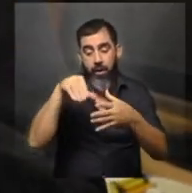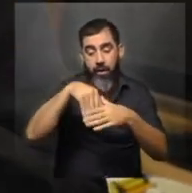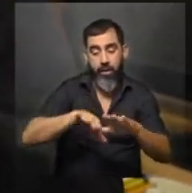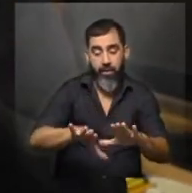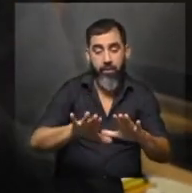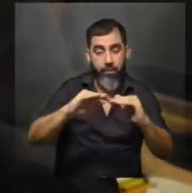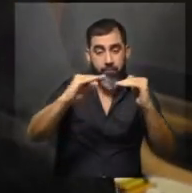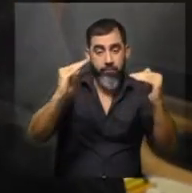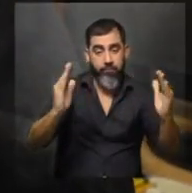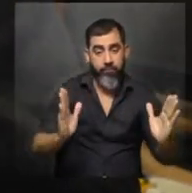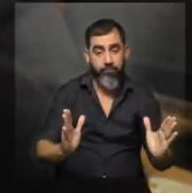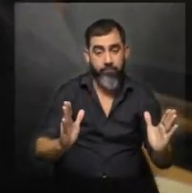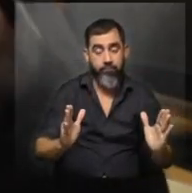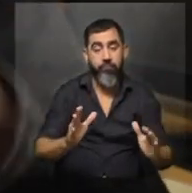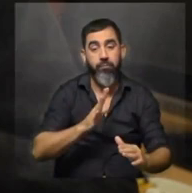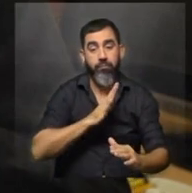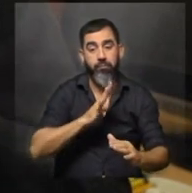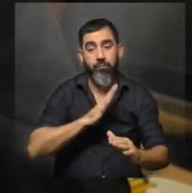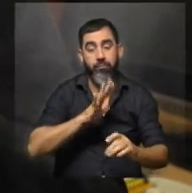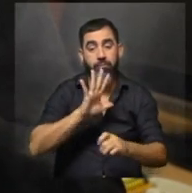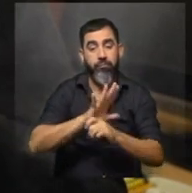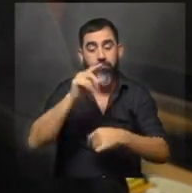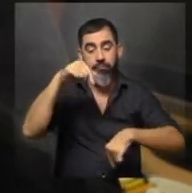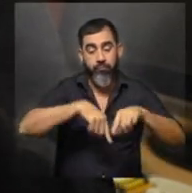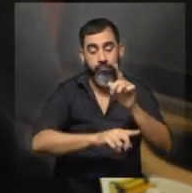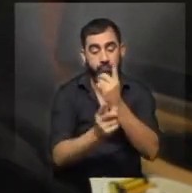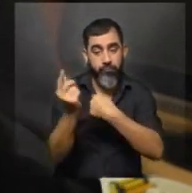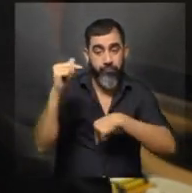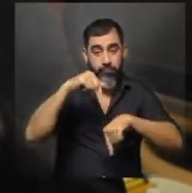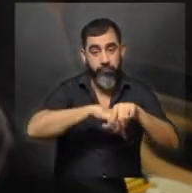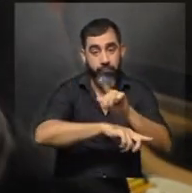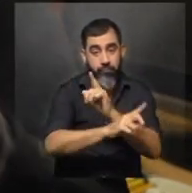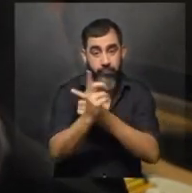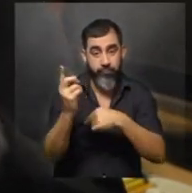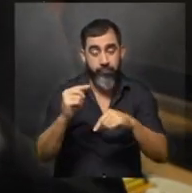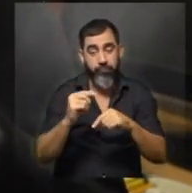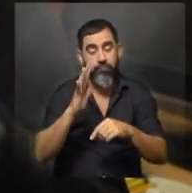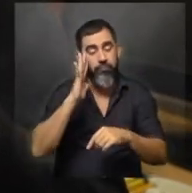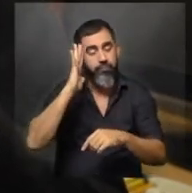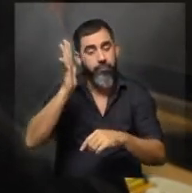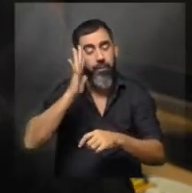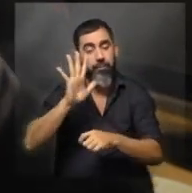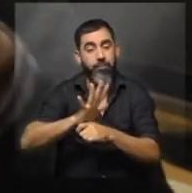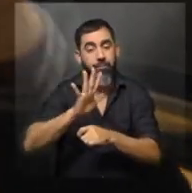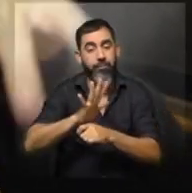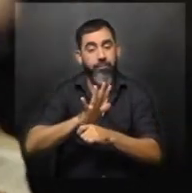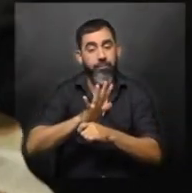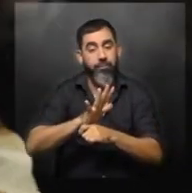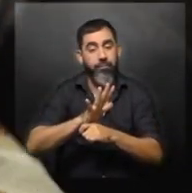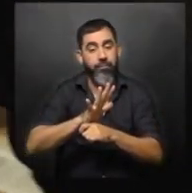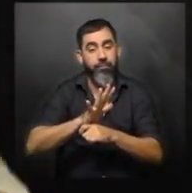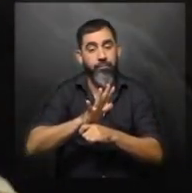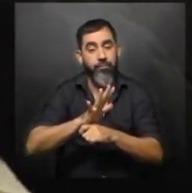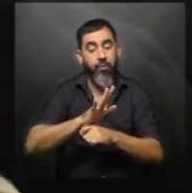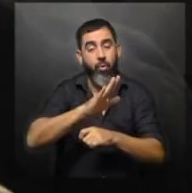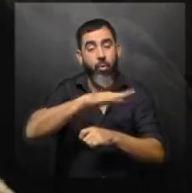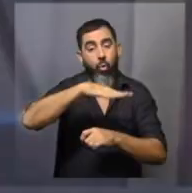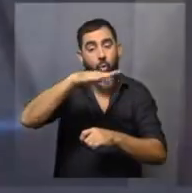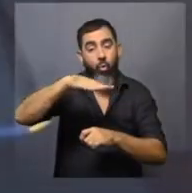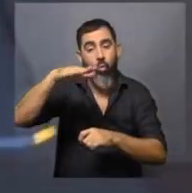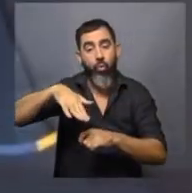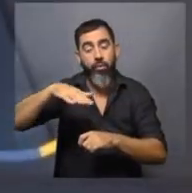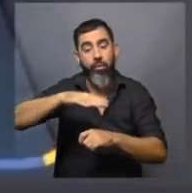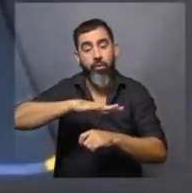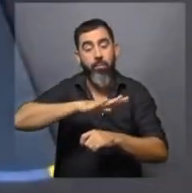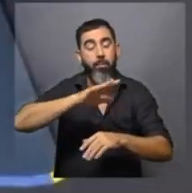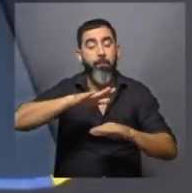que va a pasar es que se va a establecer un campo de microondas ahí dentro que es, imagínense como el campo de ondas de la